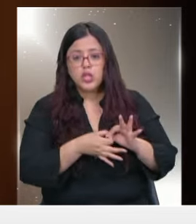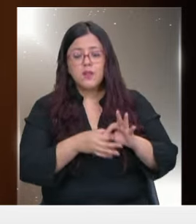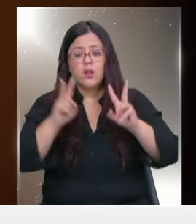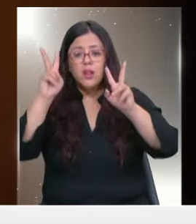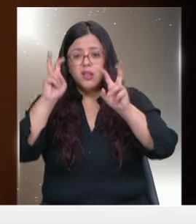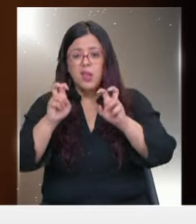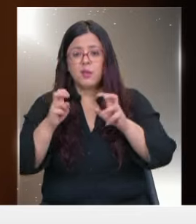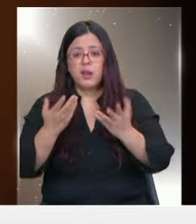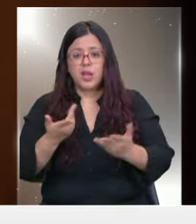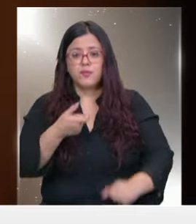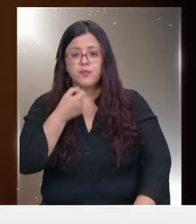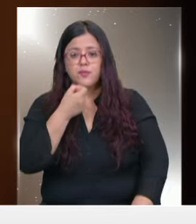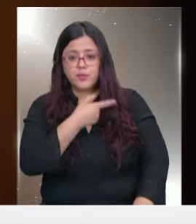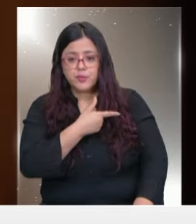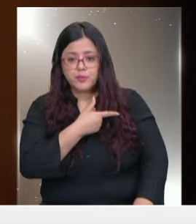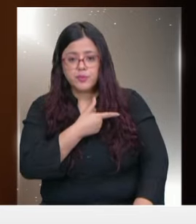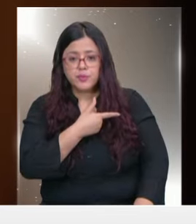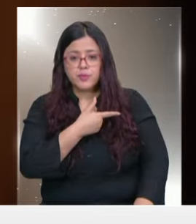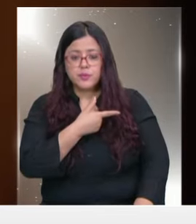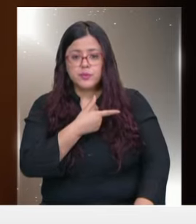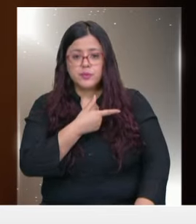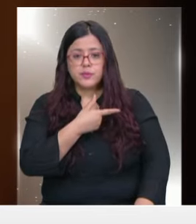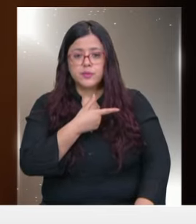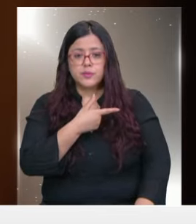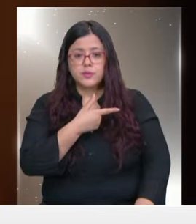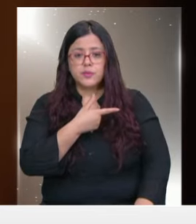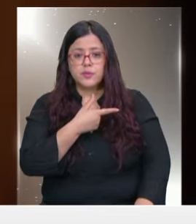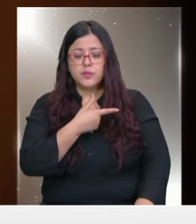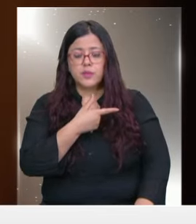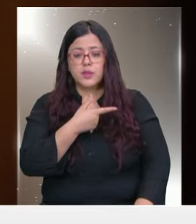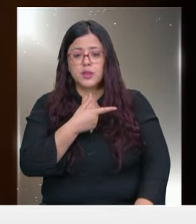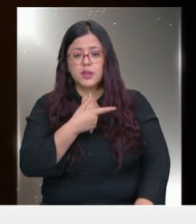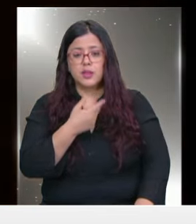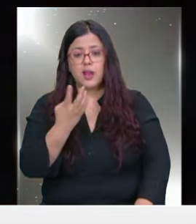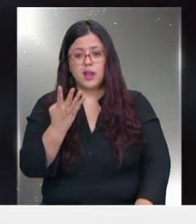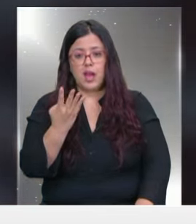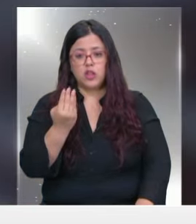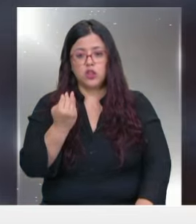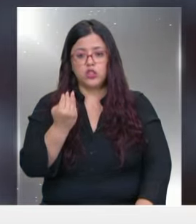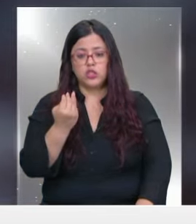legal se realiza, la denuncia el 14.